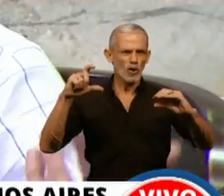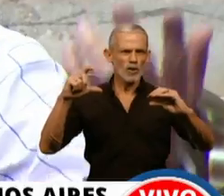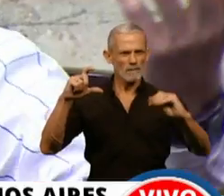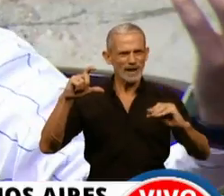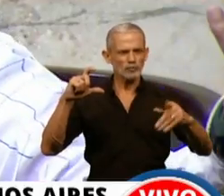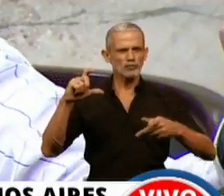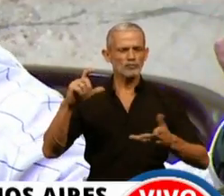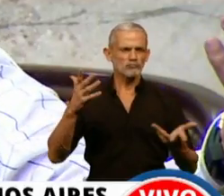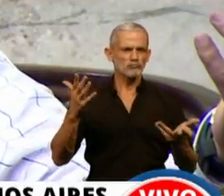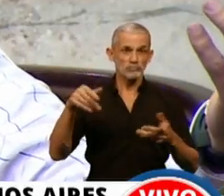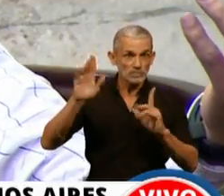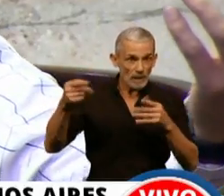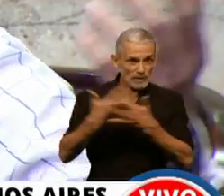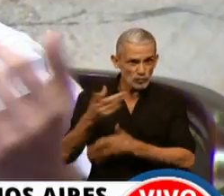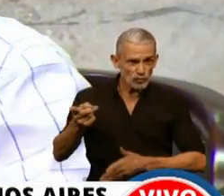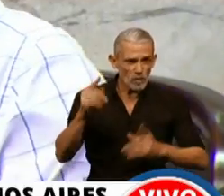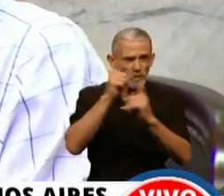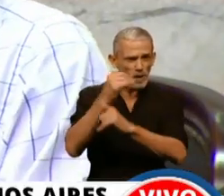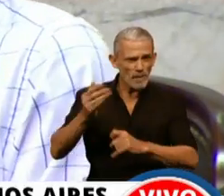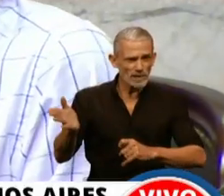que también la pasan mal